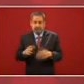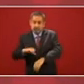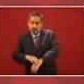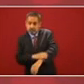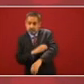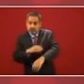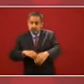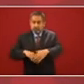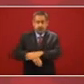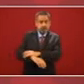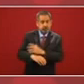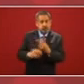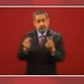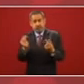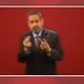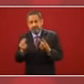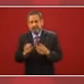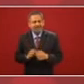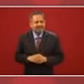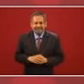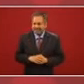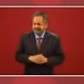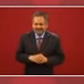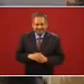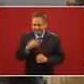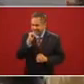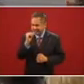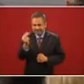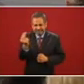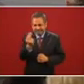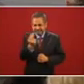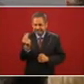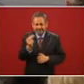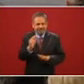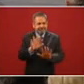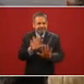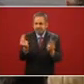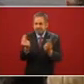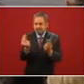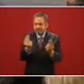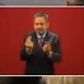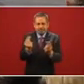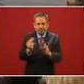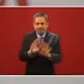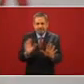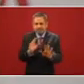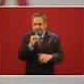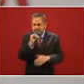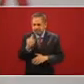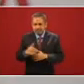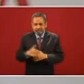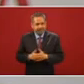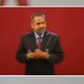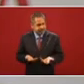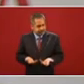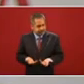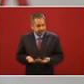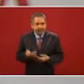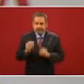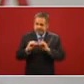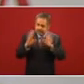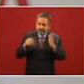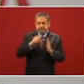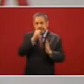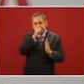botas para cubrir el calzado. Eso no se necesita, y esto está claramente estipulado en